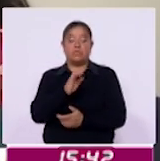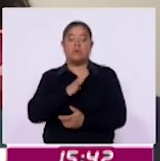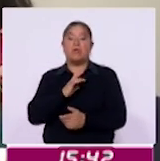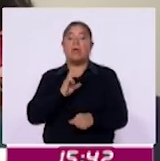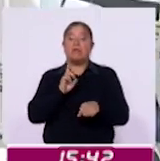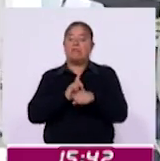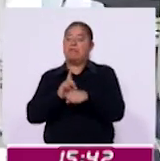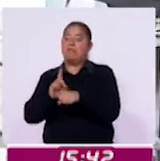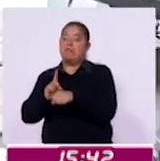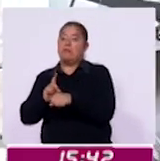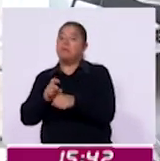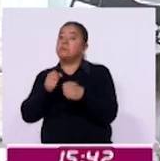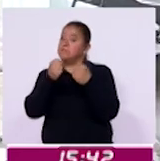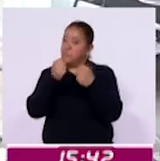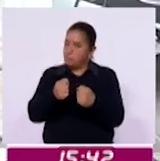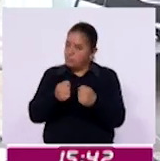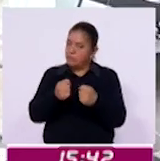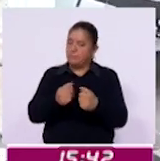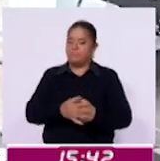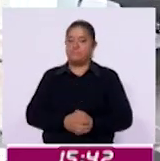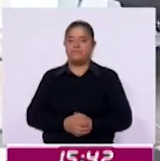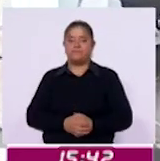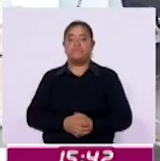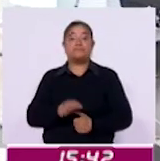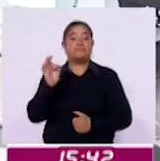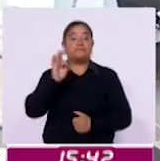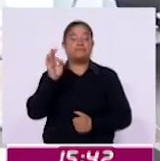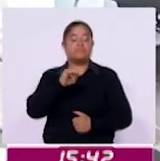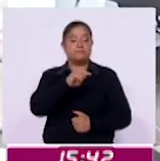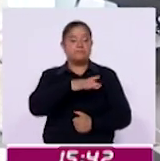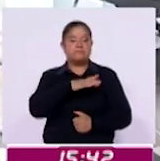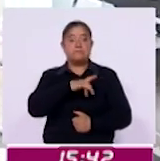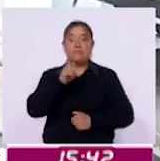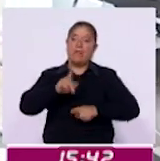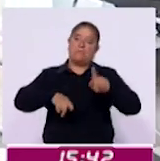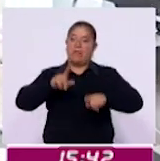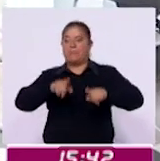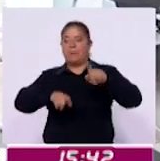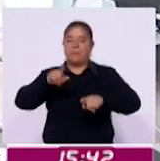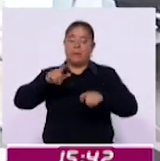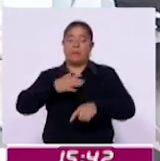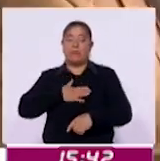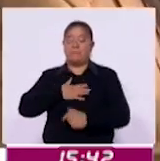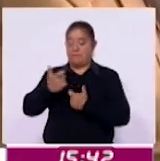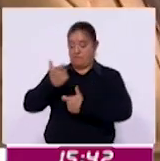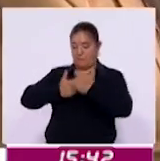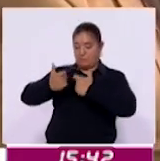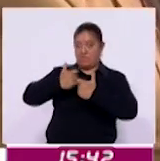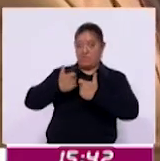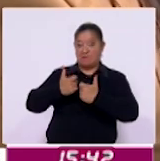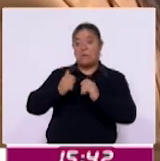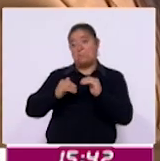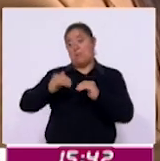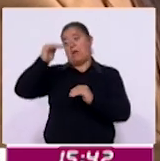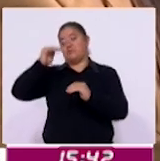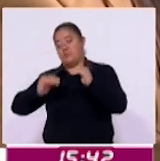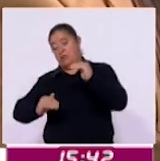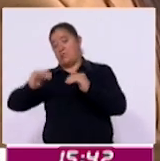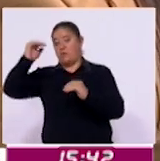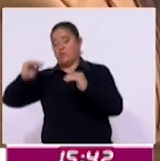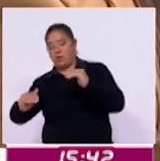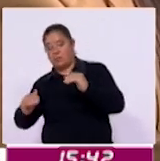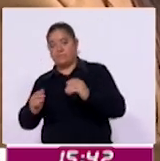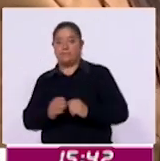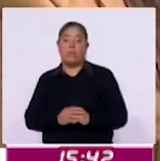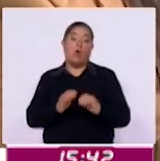cotidianos de manera segura y en caso de que haya alguna variación en nuestros ingresos o que